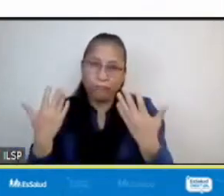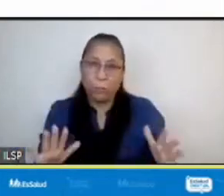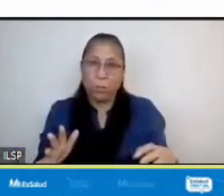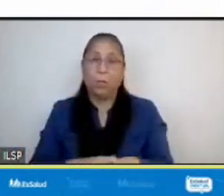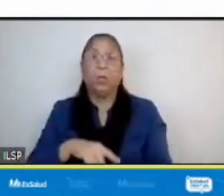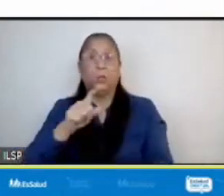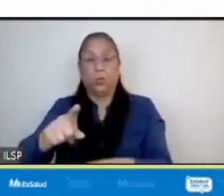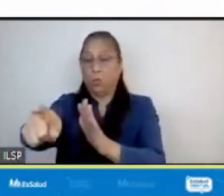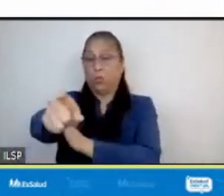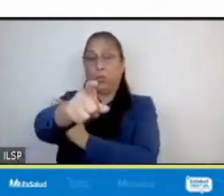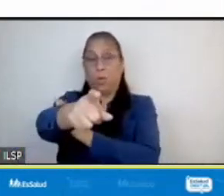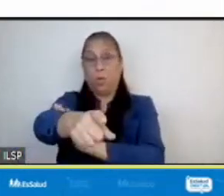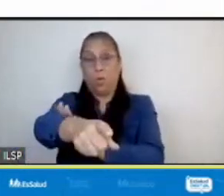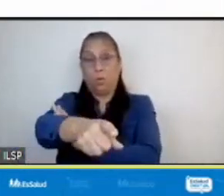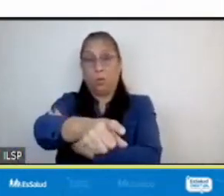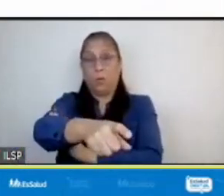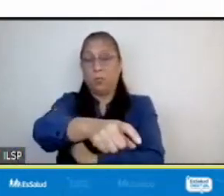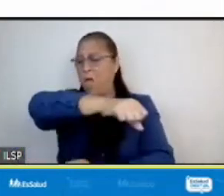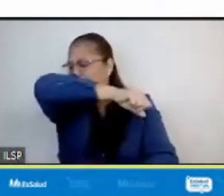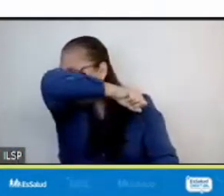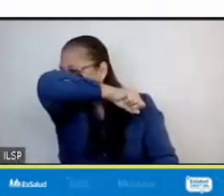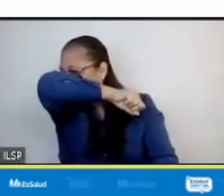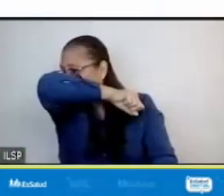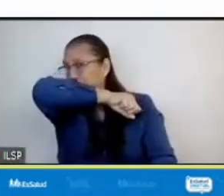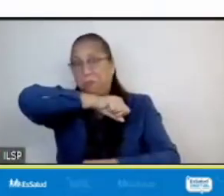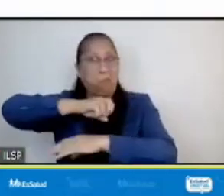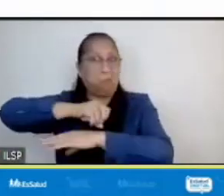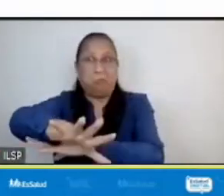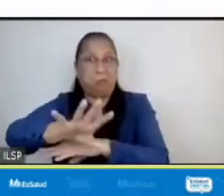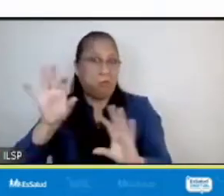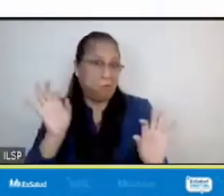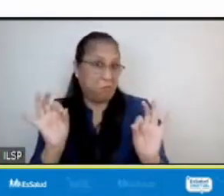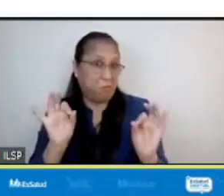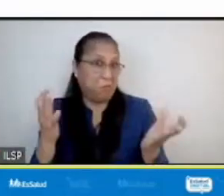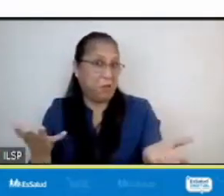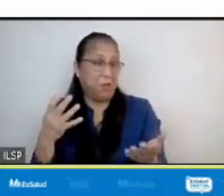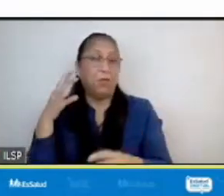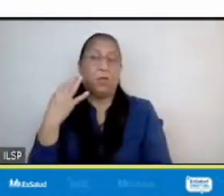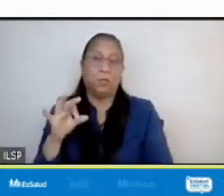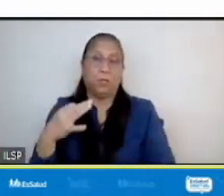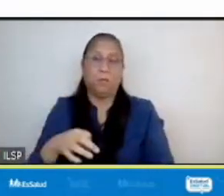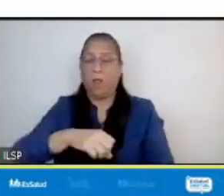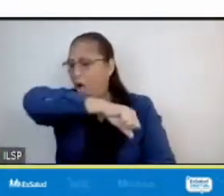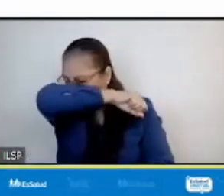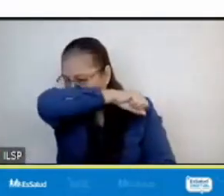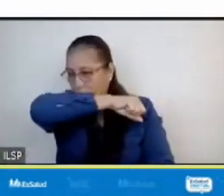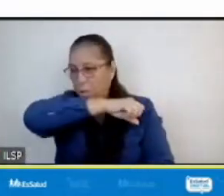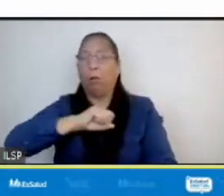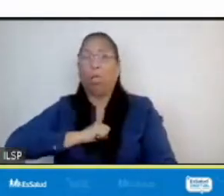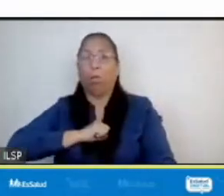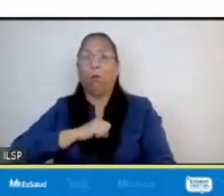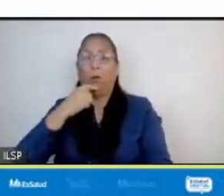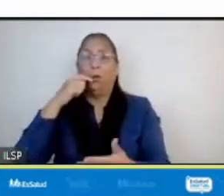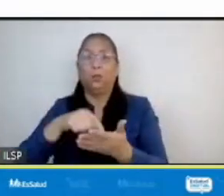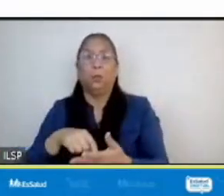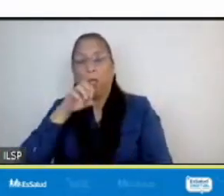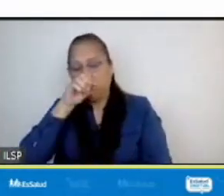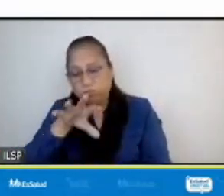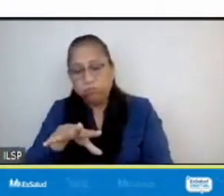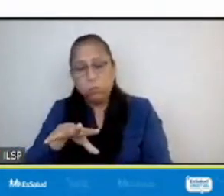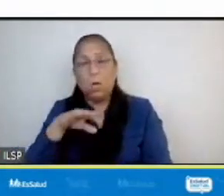el antebrazo, no vas a poder contagiar nada, contaminar nada. Entonces, siempre hay que toser así o estornudar, porque